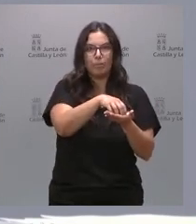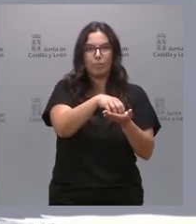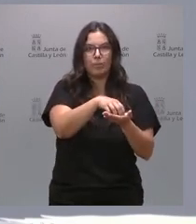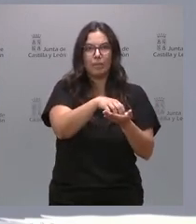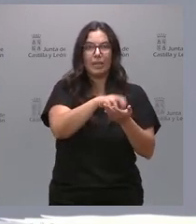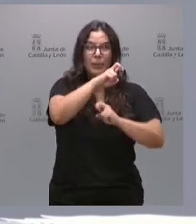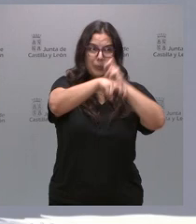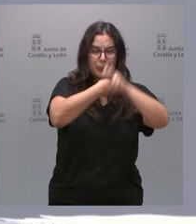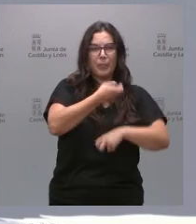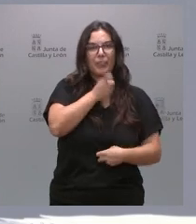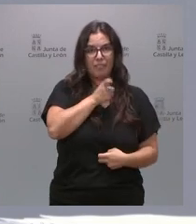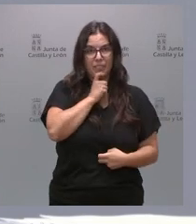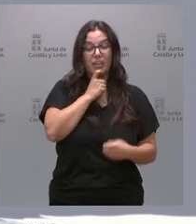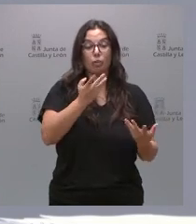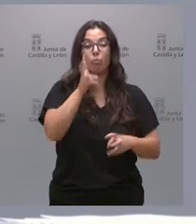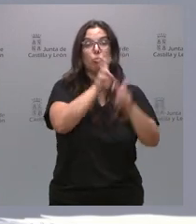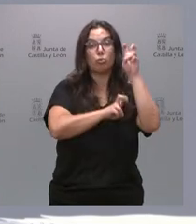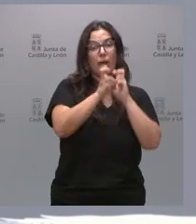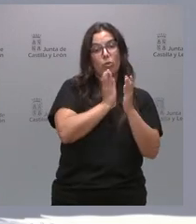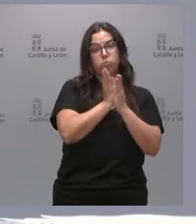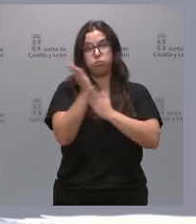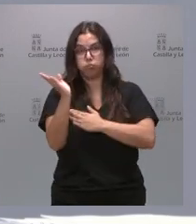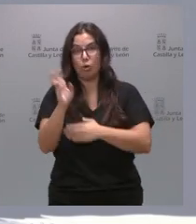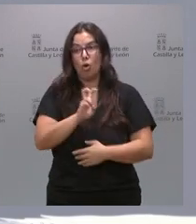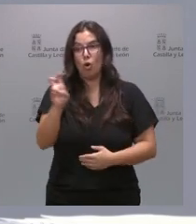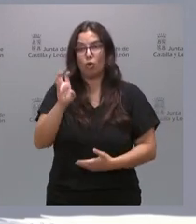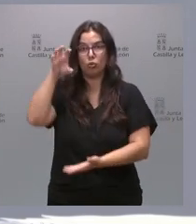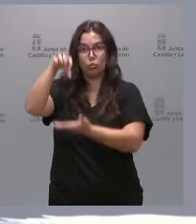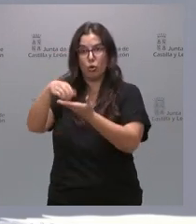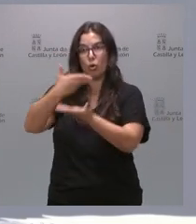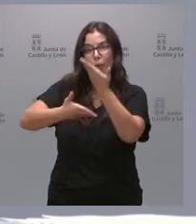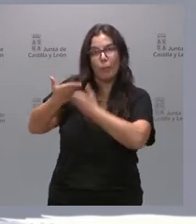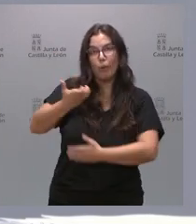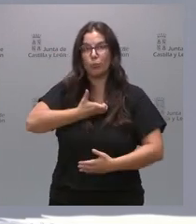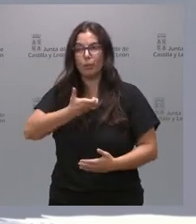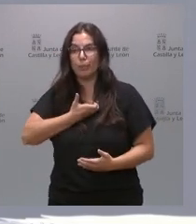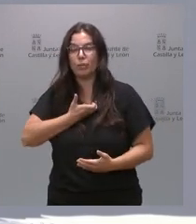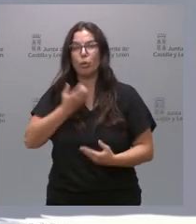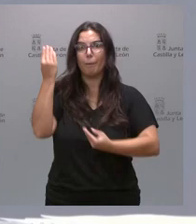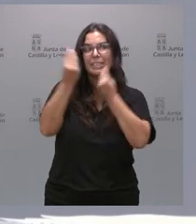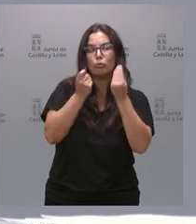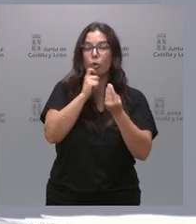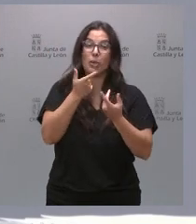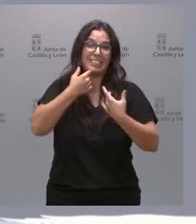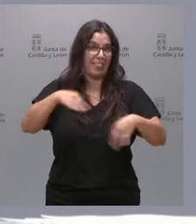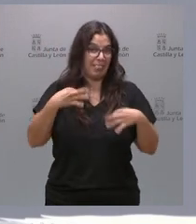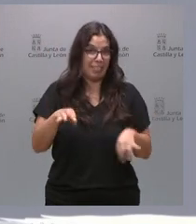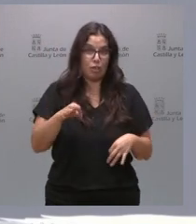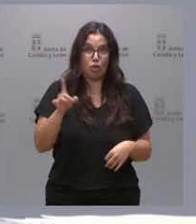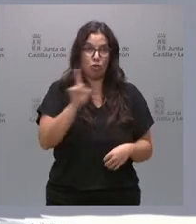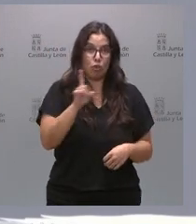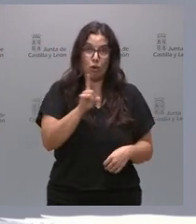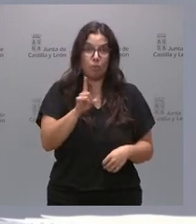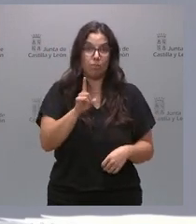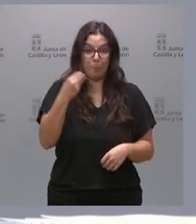rehabilitación se está buscando una posible ubicación en colaboración con el ayuntamiento no va a ser sencillo en el mismo ámbito